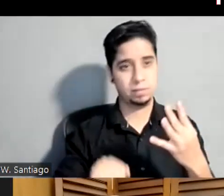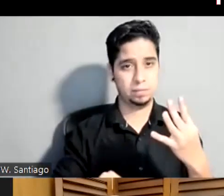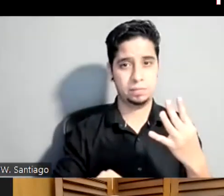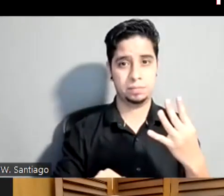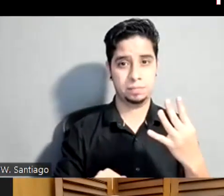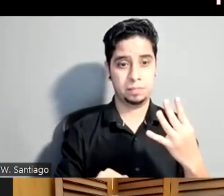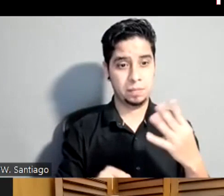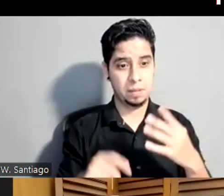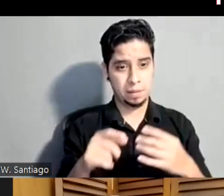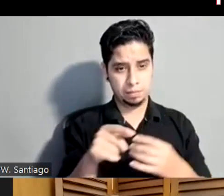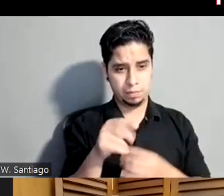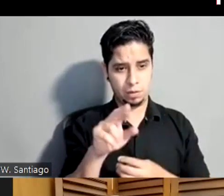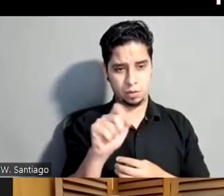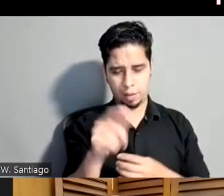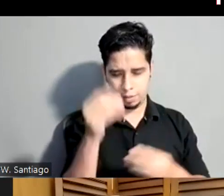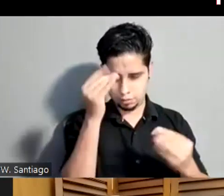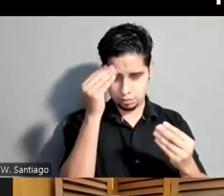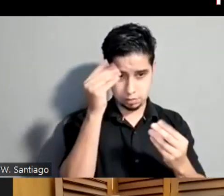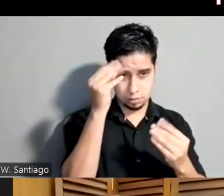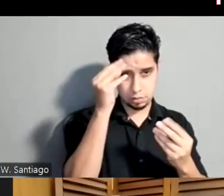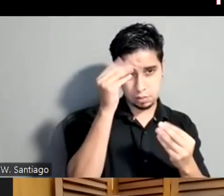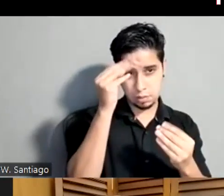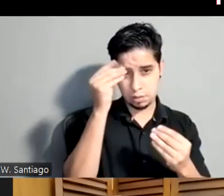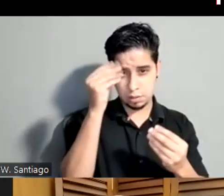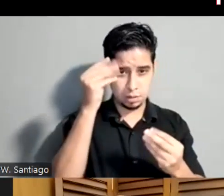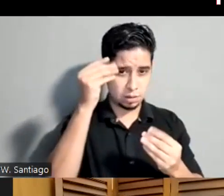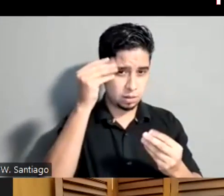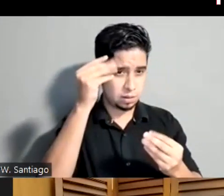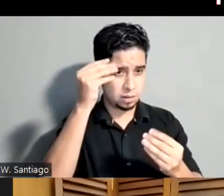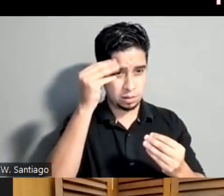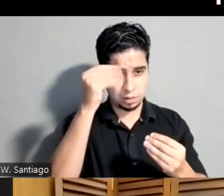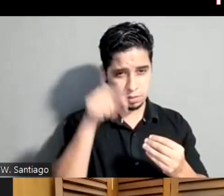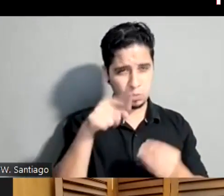Mientras Rosabel piensa, José, lo que tú crees, porque ya yo sé que Javier sabe.